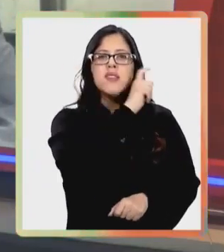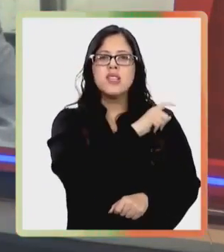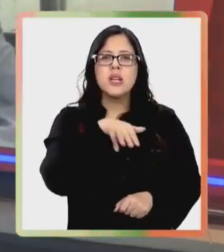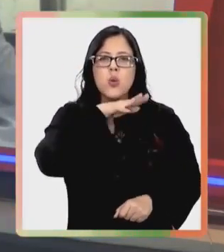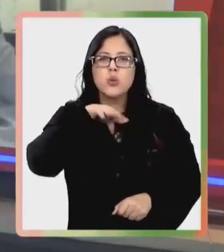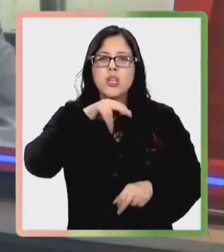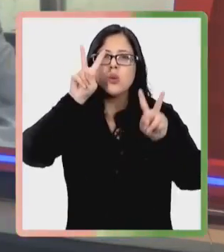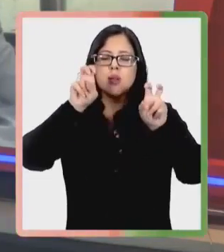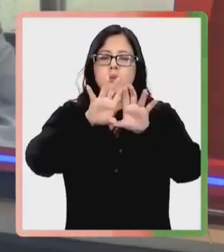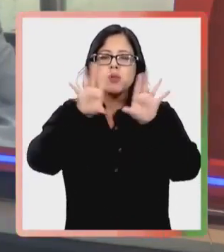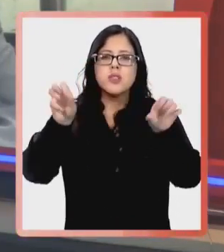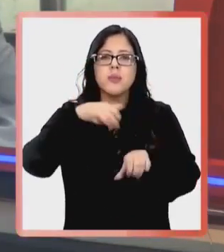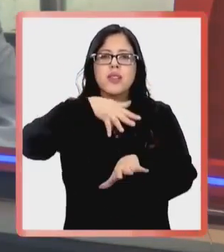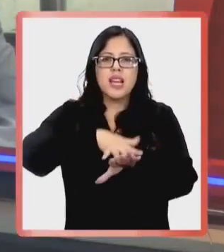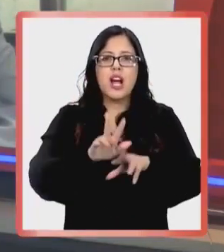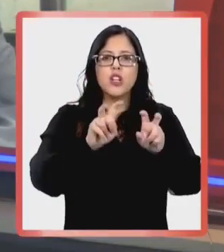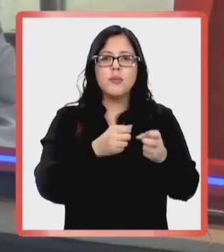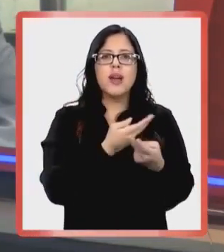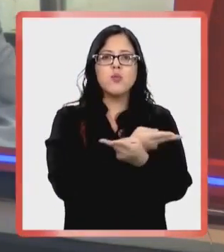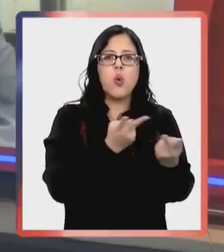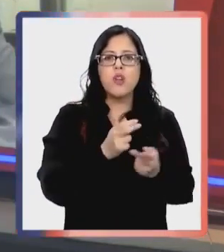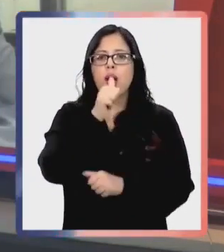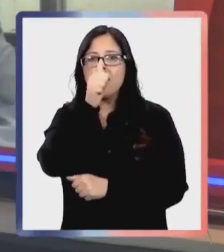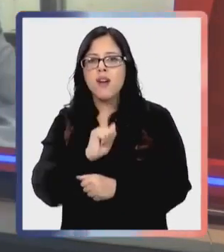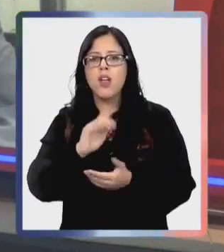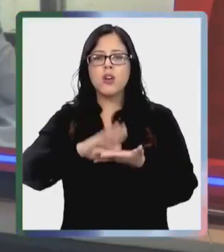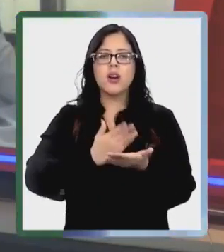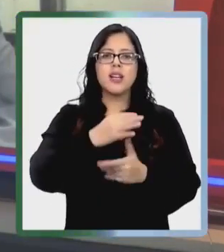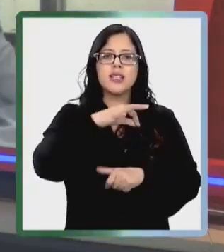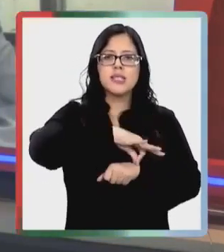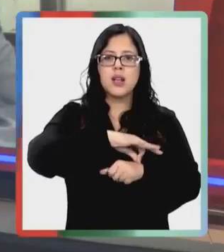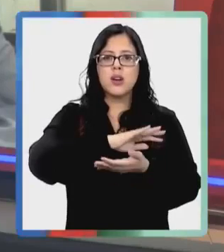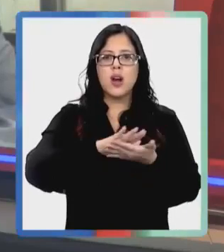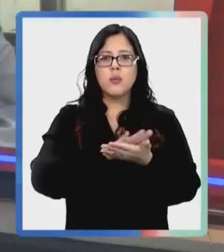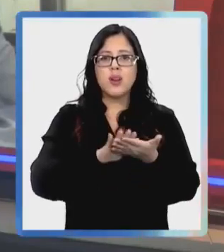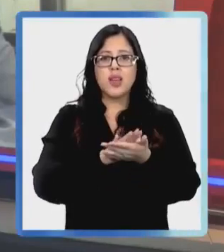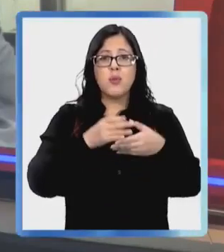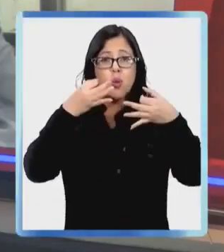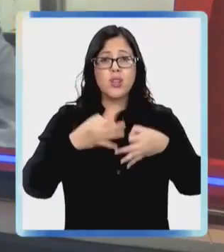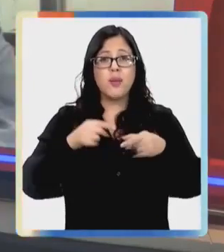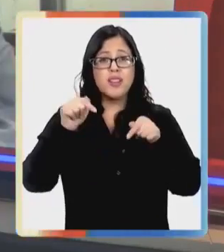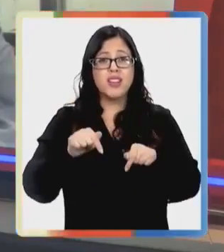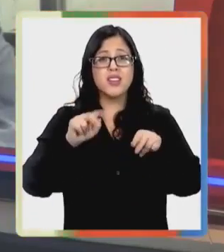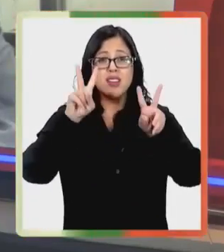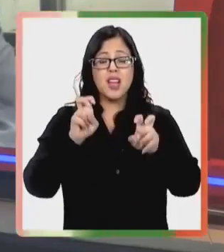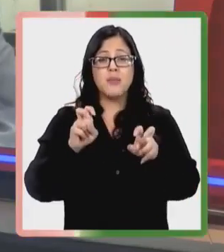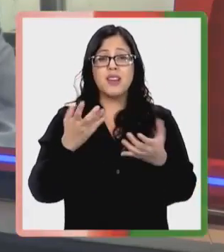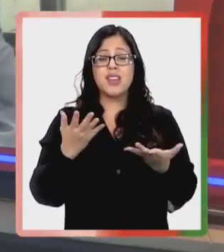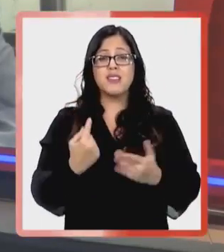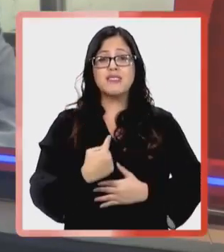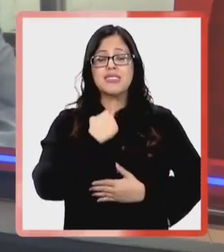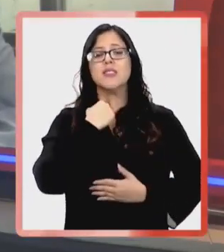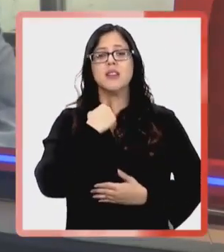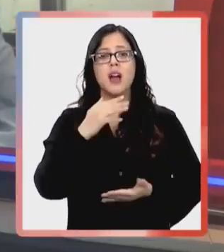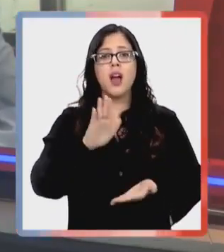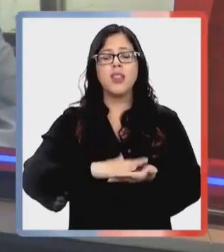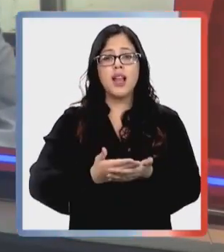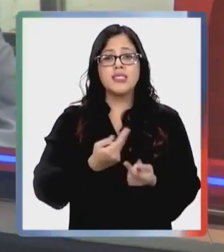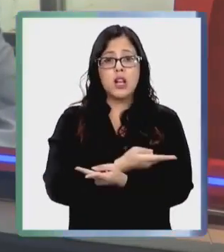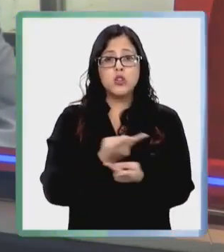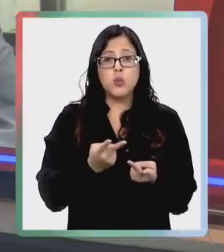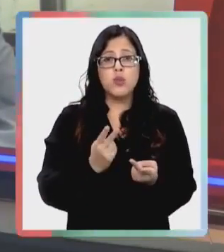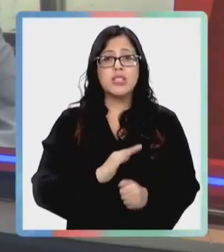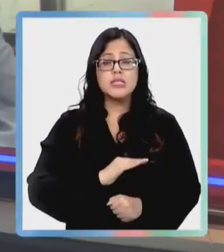es manejar un sistema integrado entre el sector público y privado en salud cuando vienen estos tremendos remesones en la salud